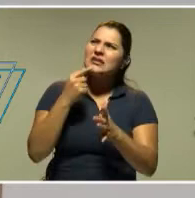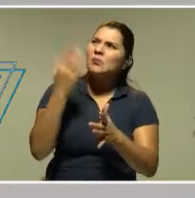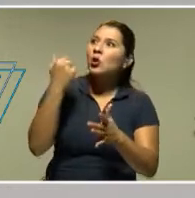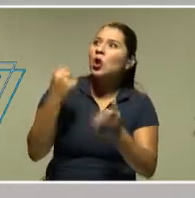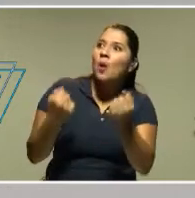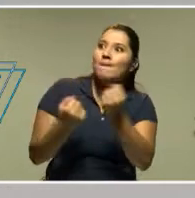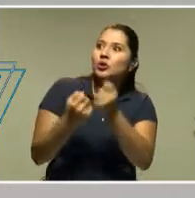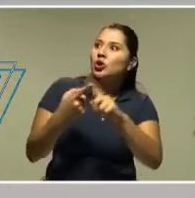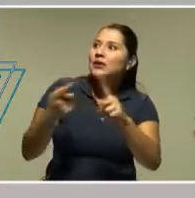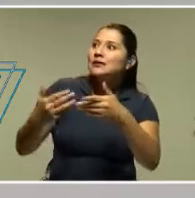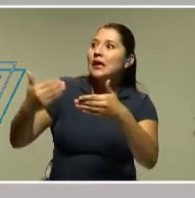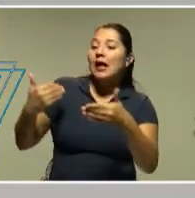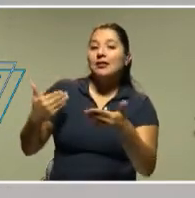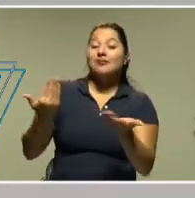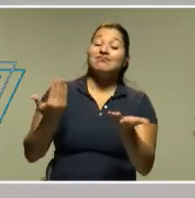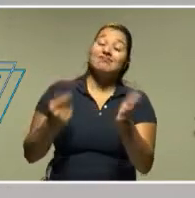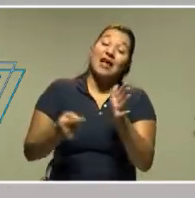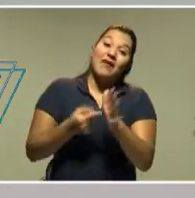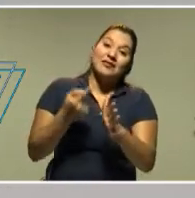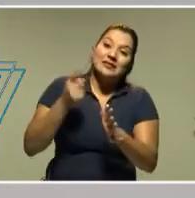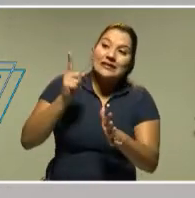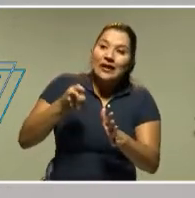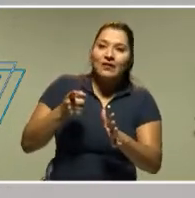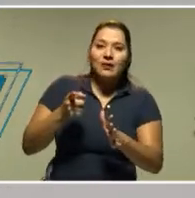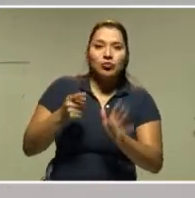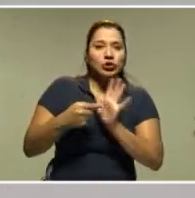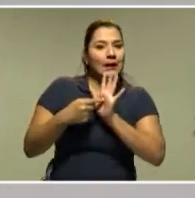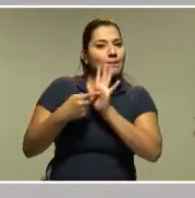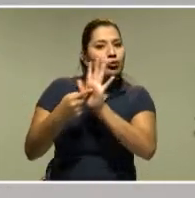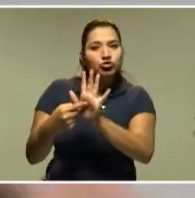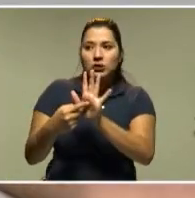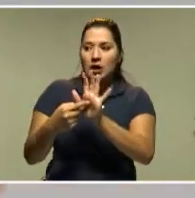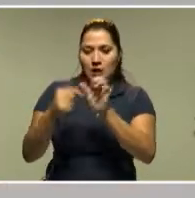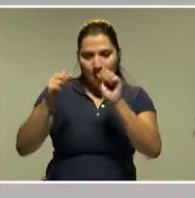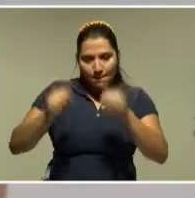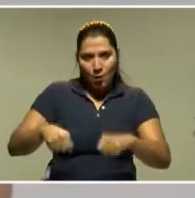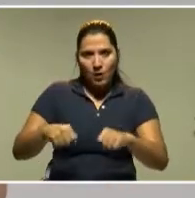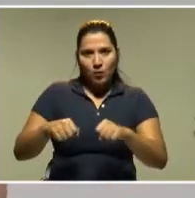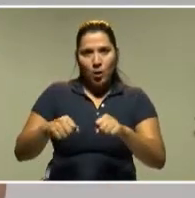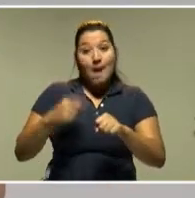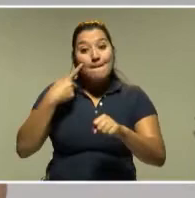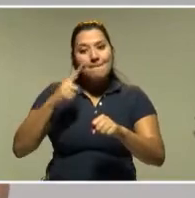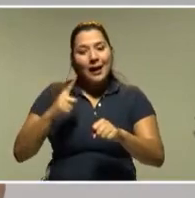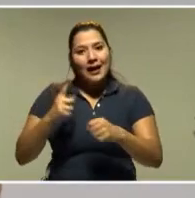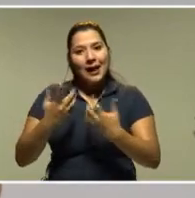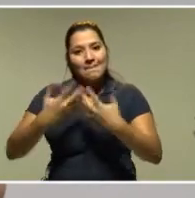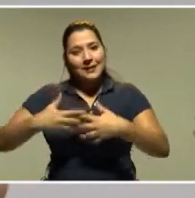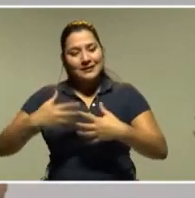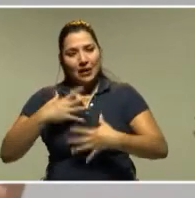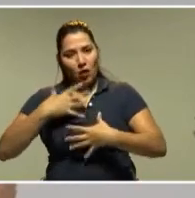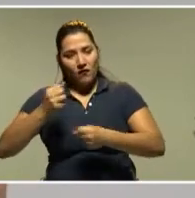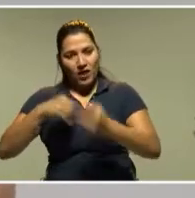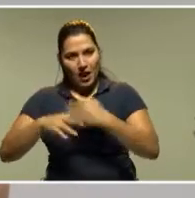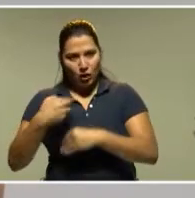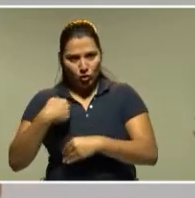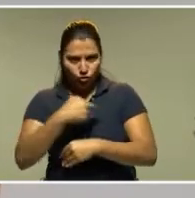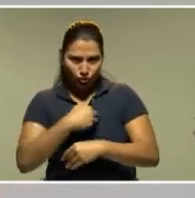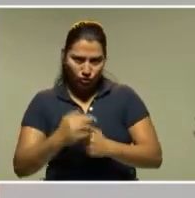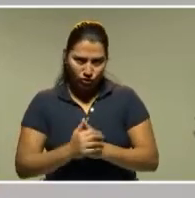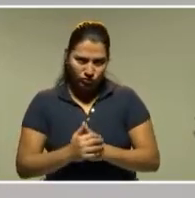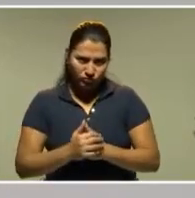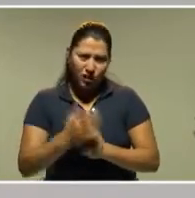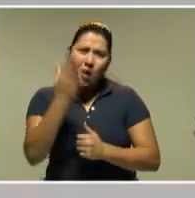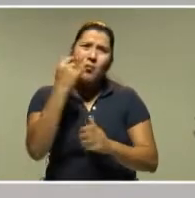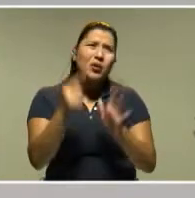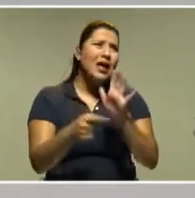se llama? Resultados extraordinarios, y así tiene que ser, porque si no, dice, si son tantos deportistas, a veces dicen, voy a apoyarlos a todos, y no saben